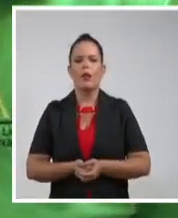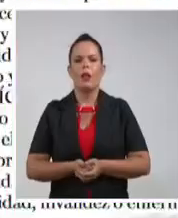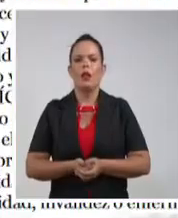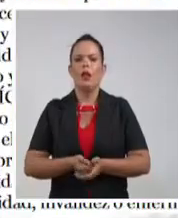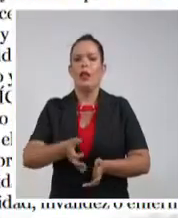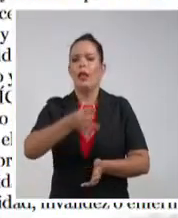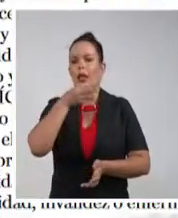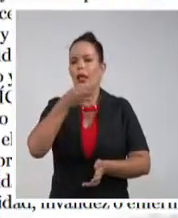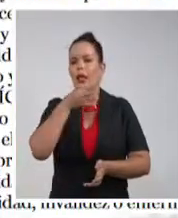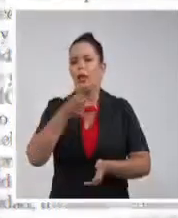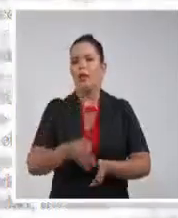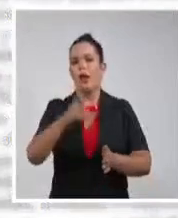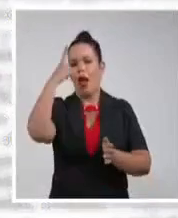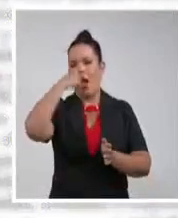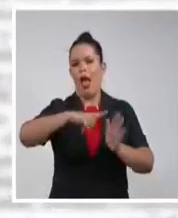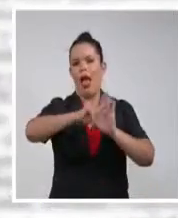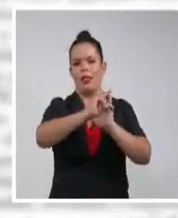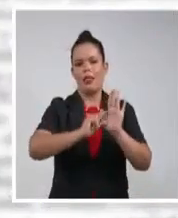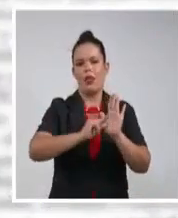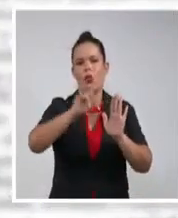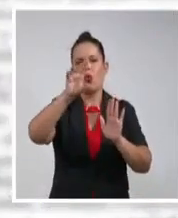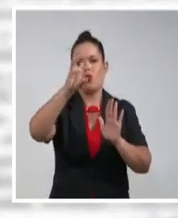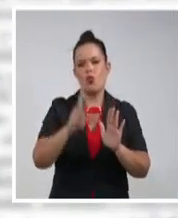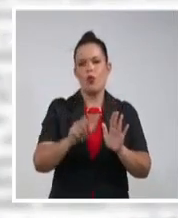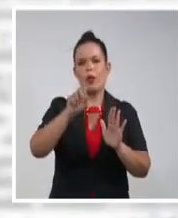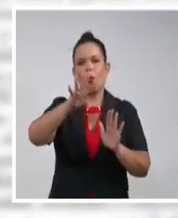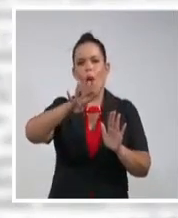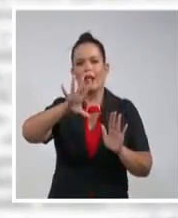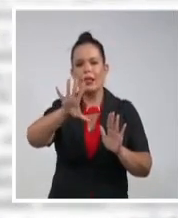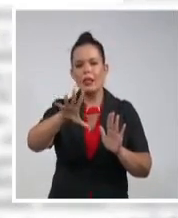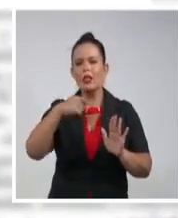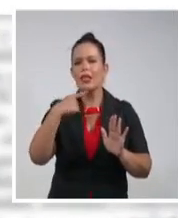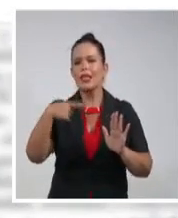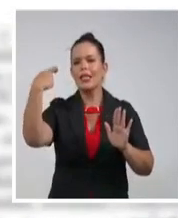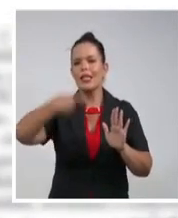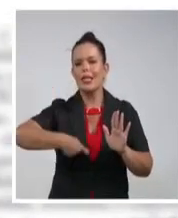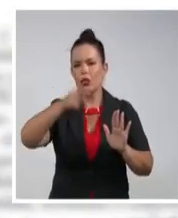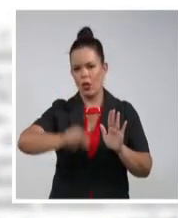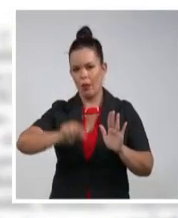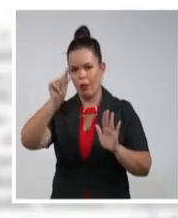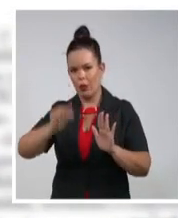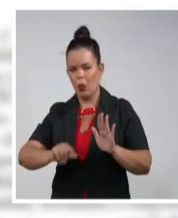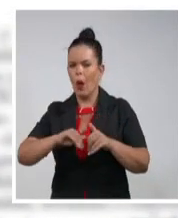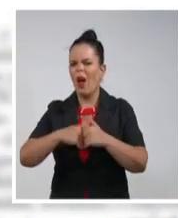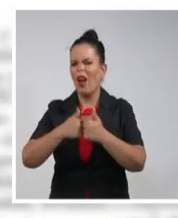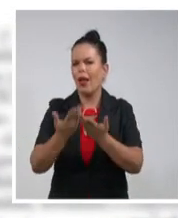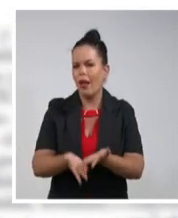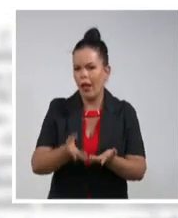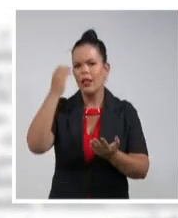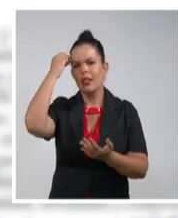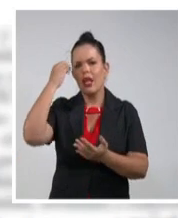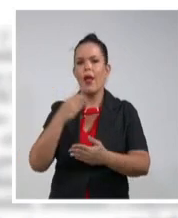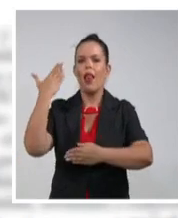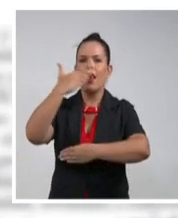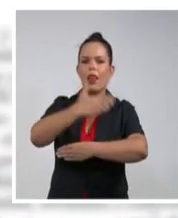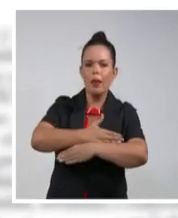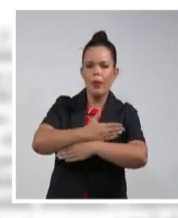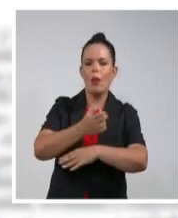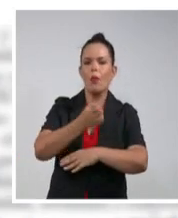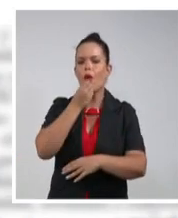artículo 45 de la Constitución, que establece los derechos de las personas, que es el límite que tenemos las personas cuando afectamos el derecho